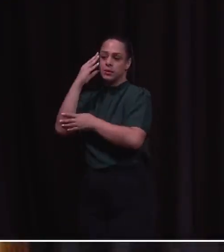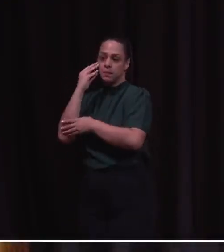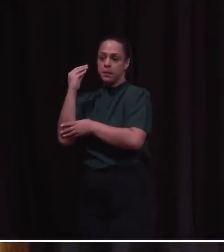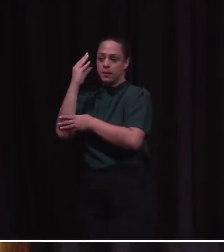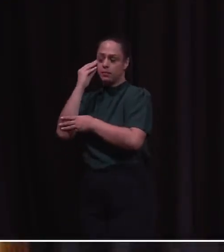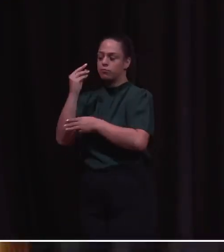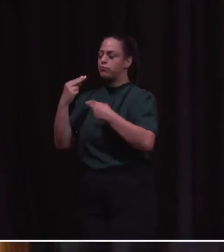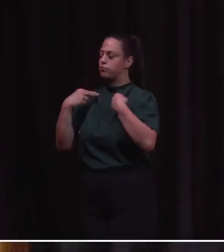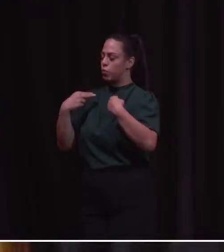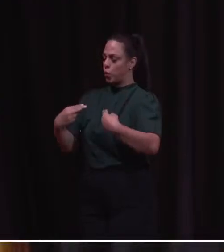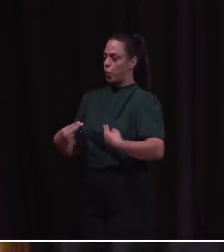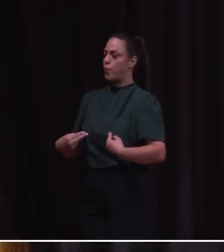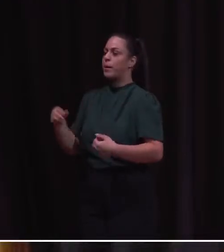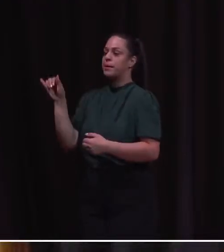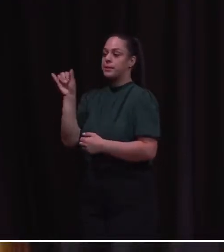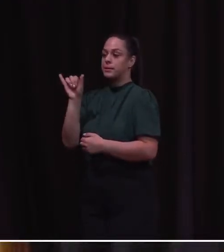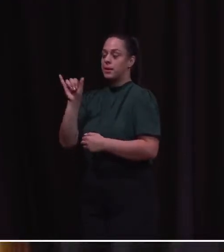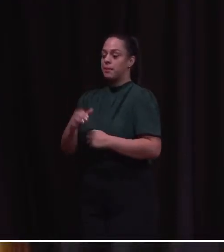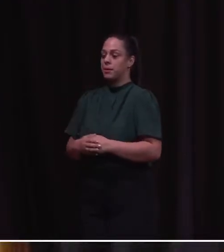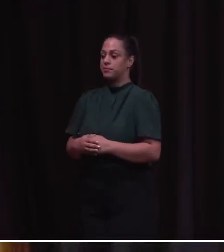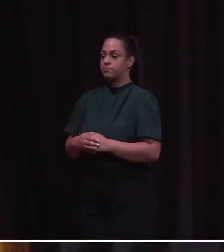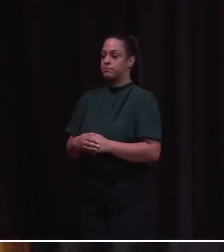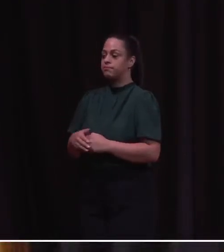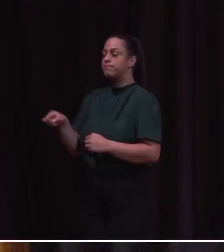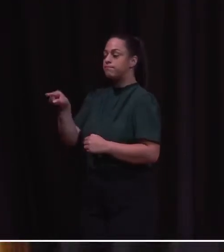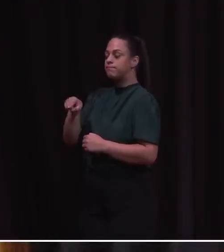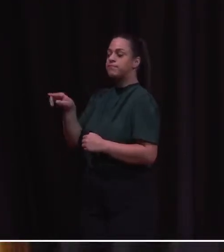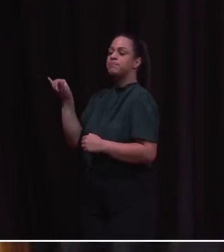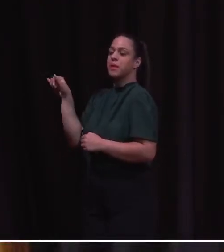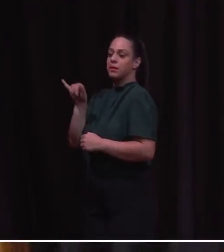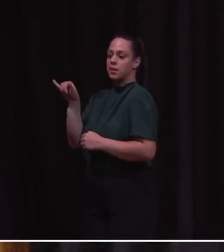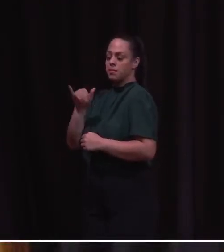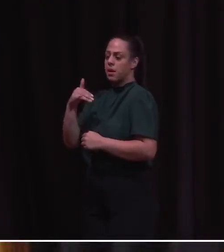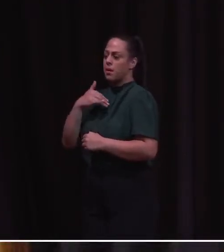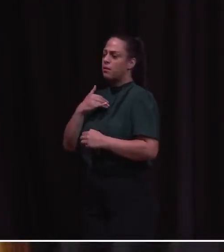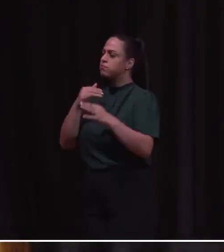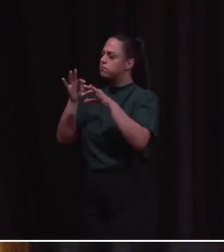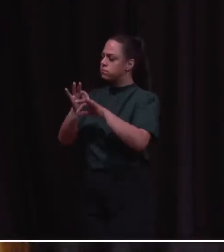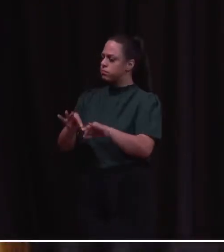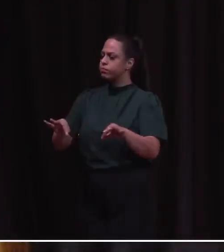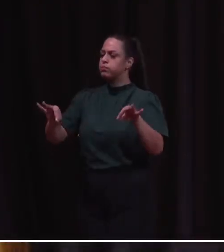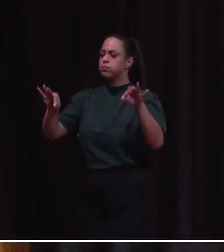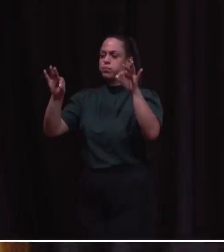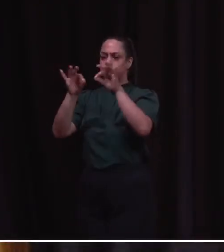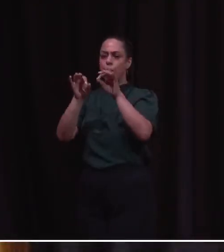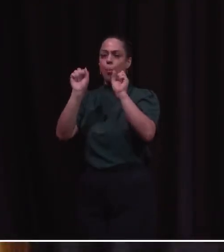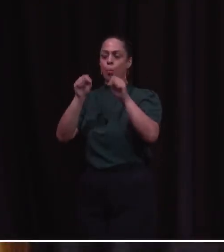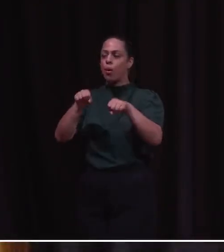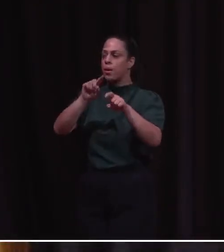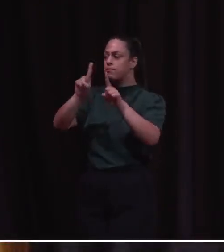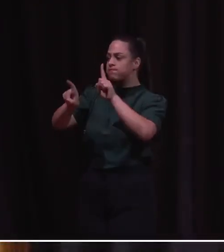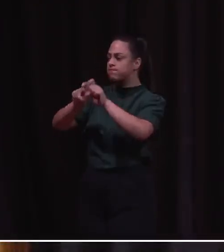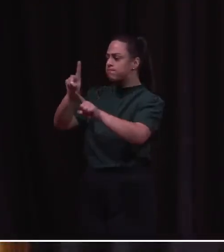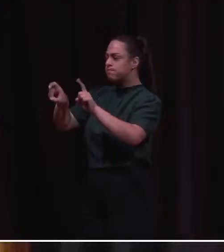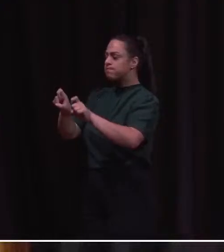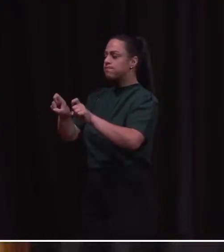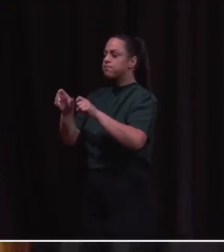humanas. Además, subraya la importancia de cuestionar y desafiar los